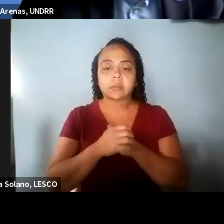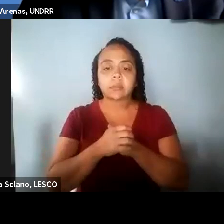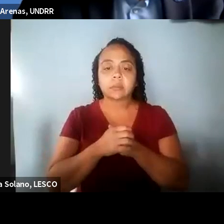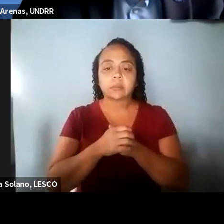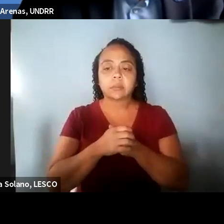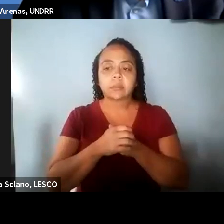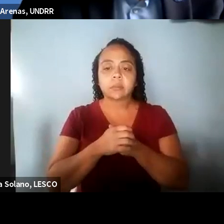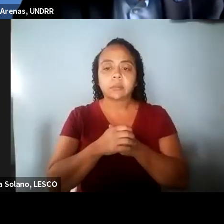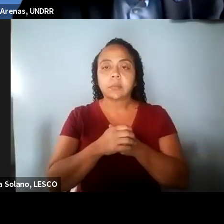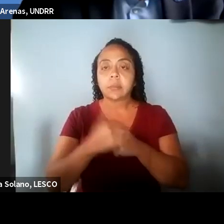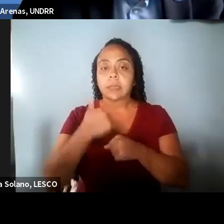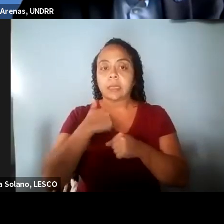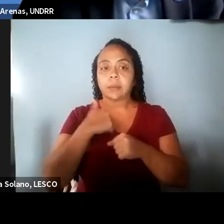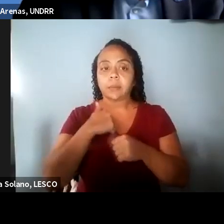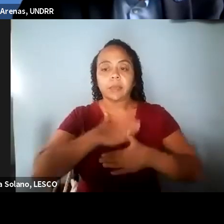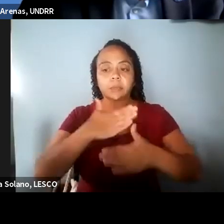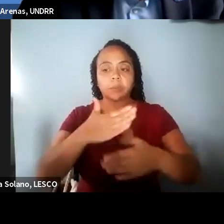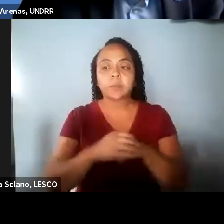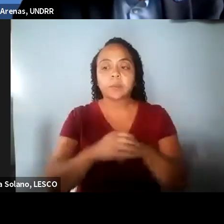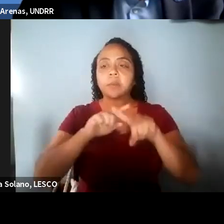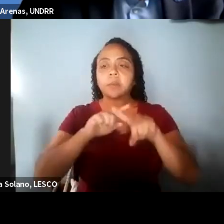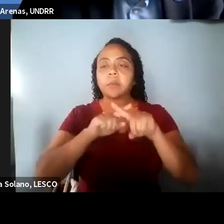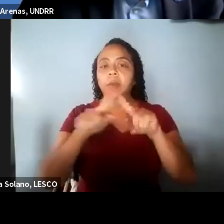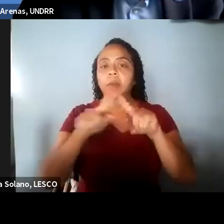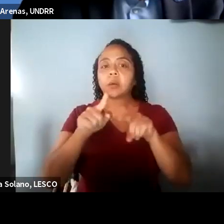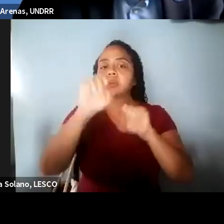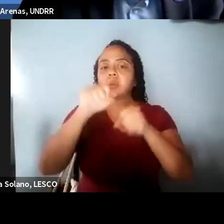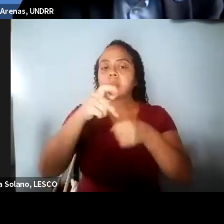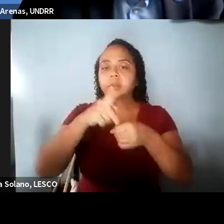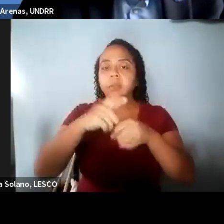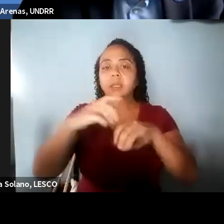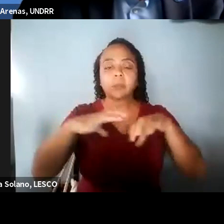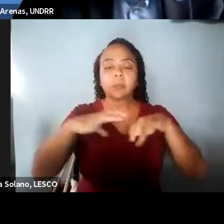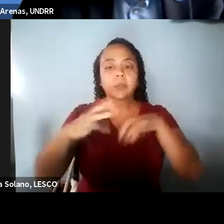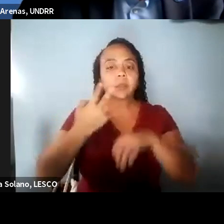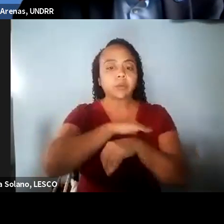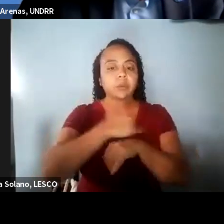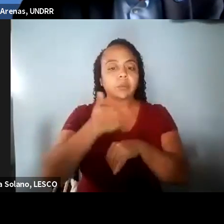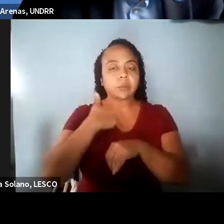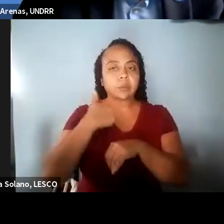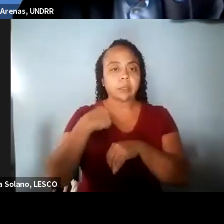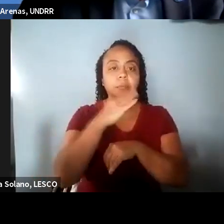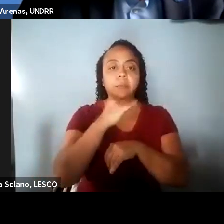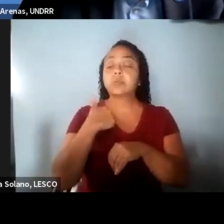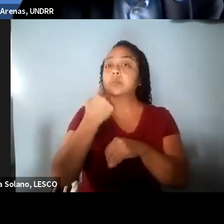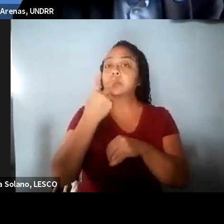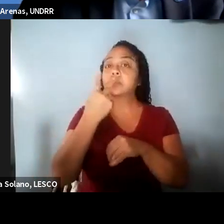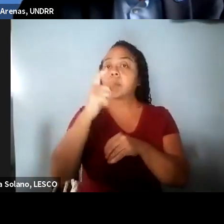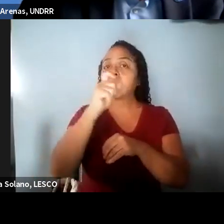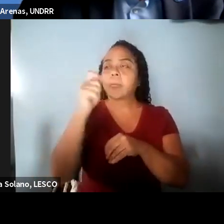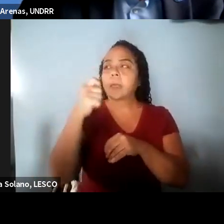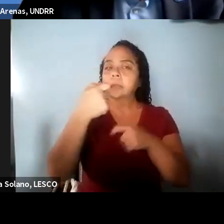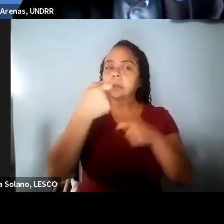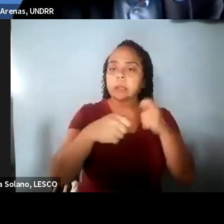para que para que ustedes puedan participar activamente lo vamos a tener y eso lo hemos tenido en los dos últimos meses de septiembre de